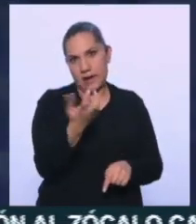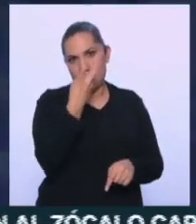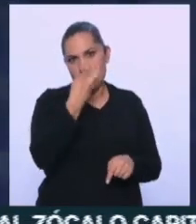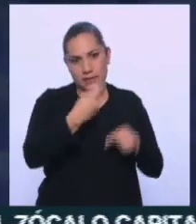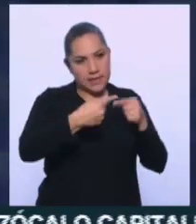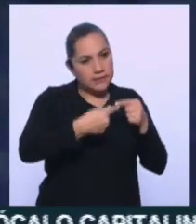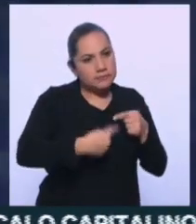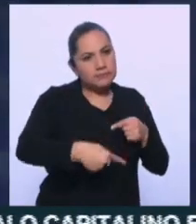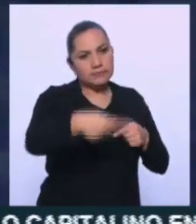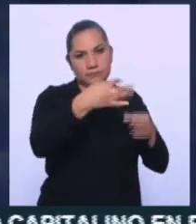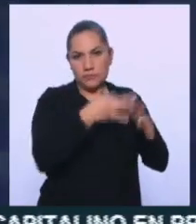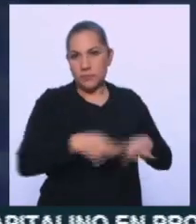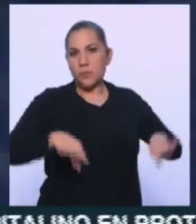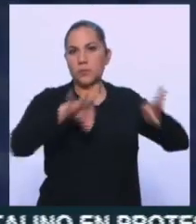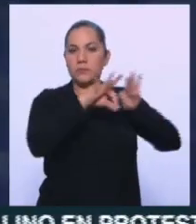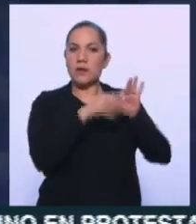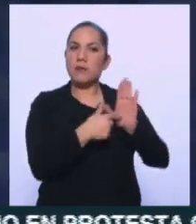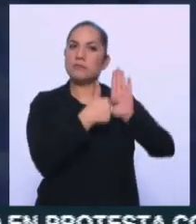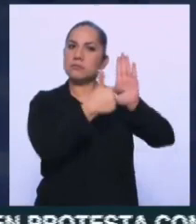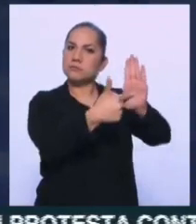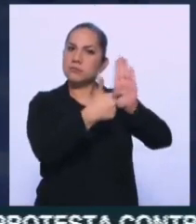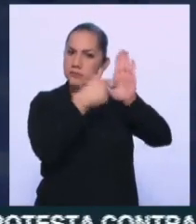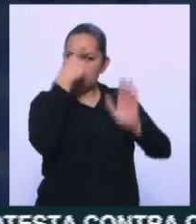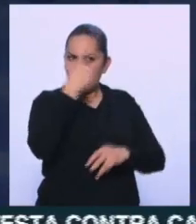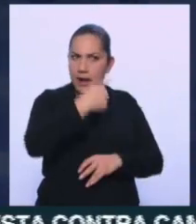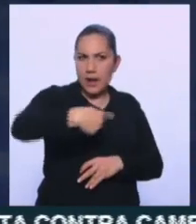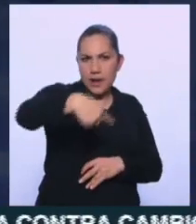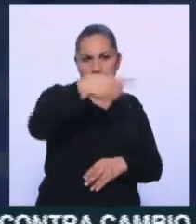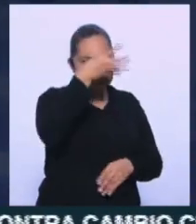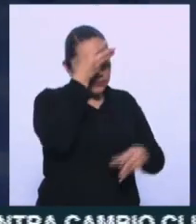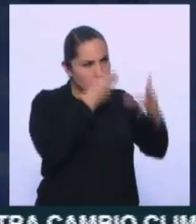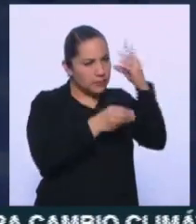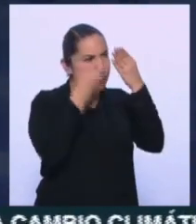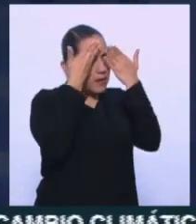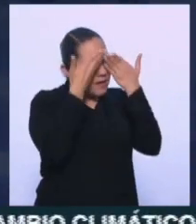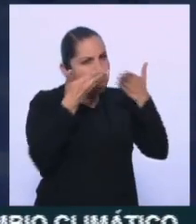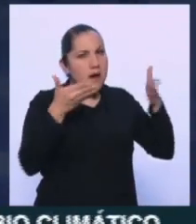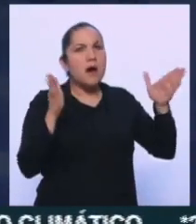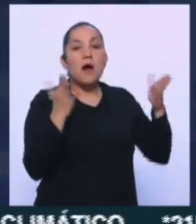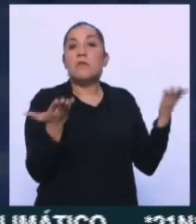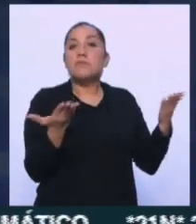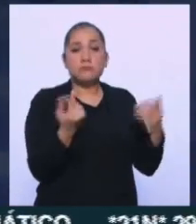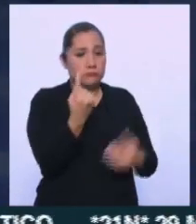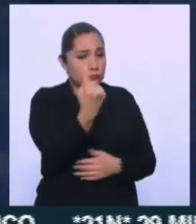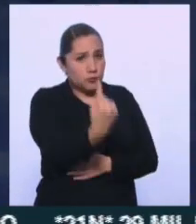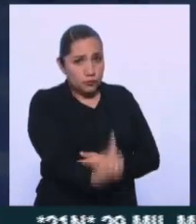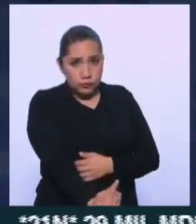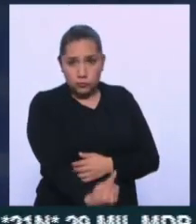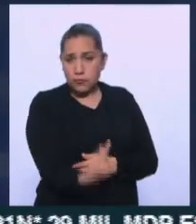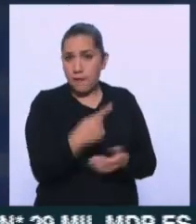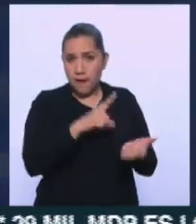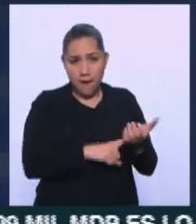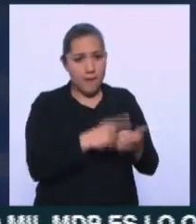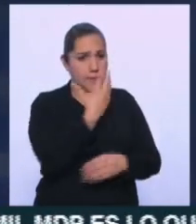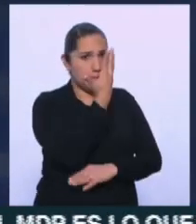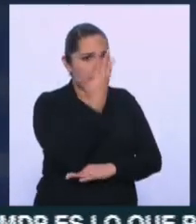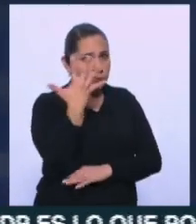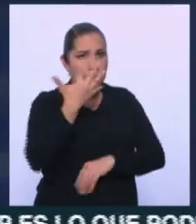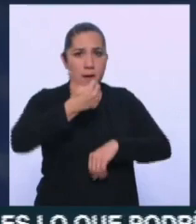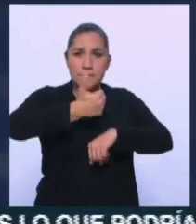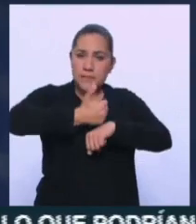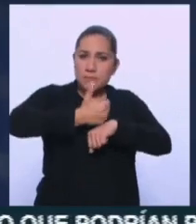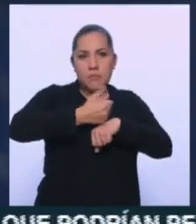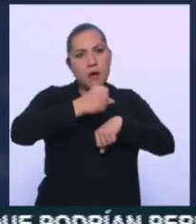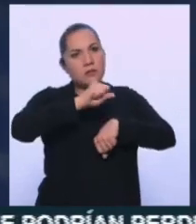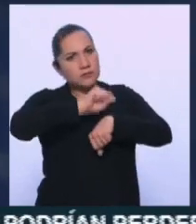Empezar estos procesos de alfabetización desde la educación básica, la educación media, para que la gente